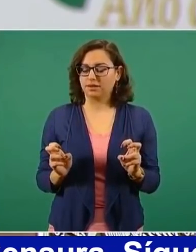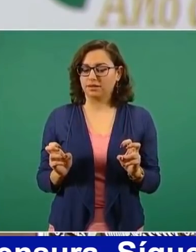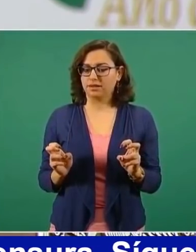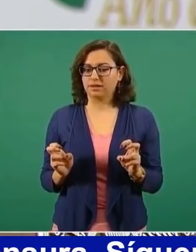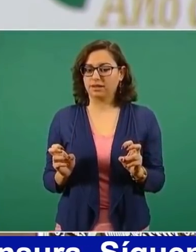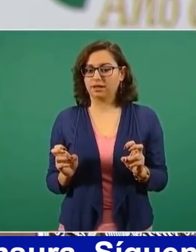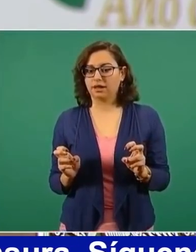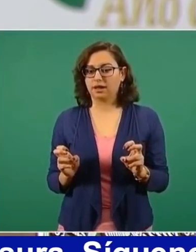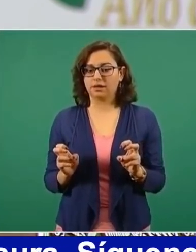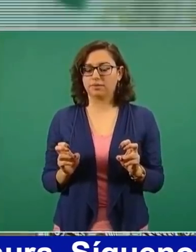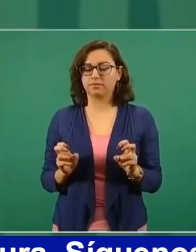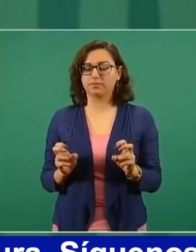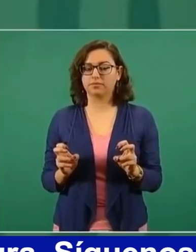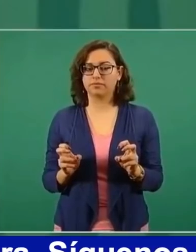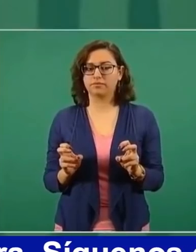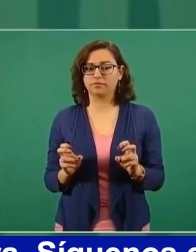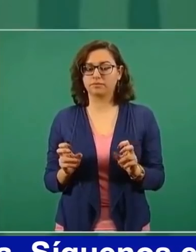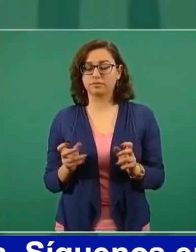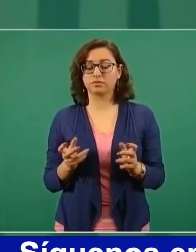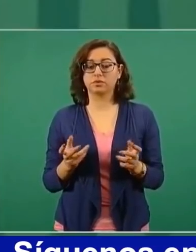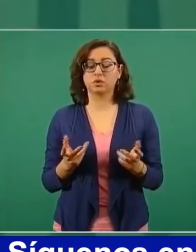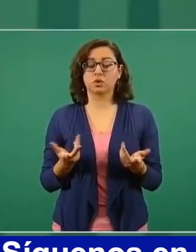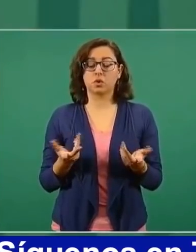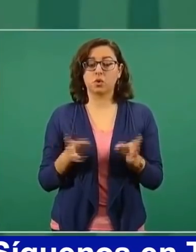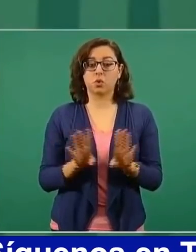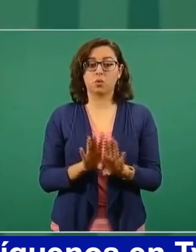se tenía que pagar una cantidad